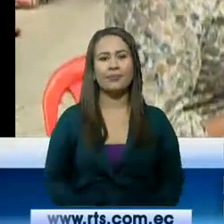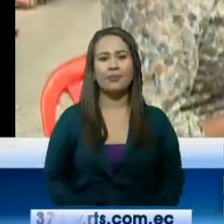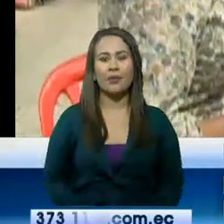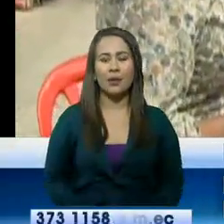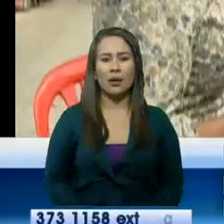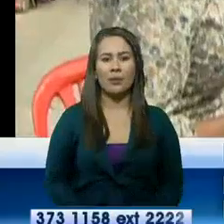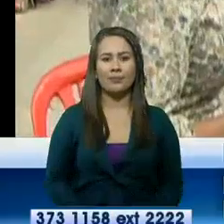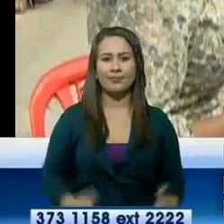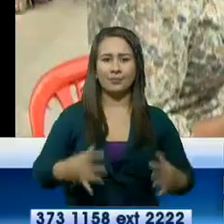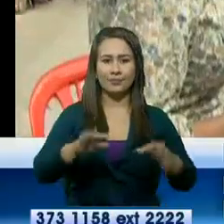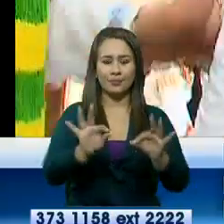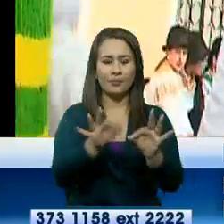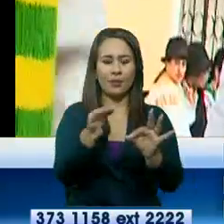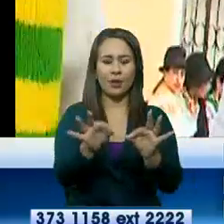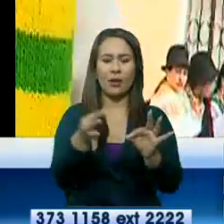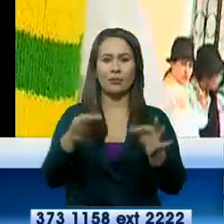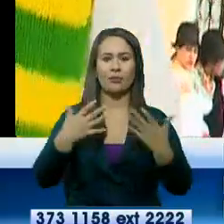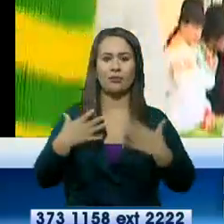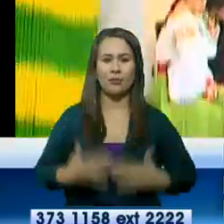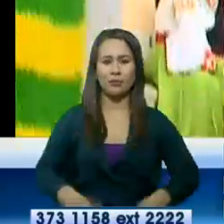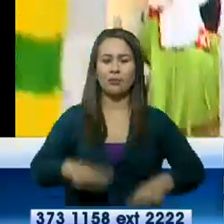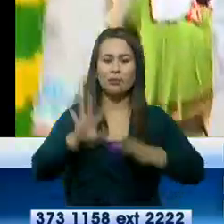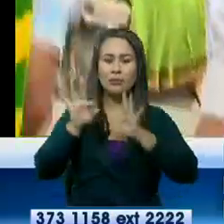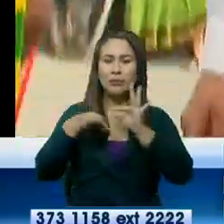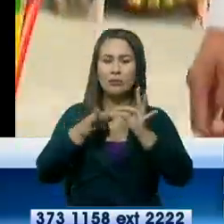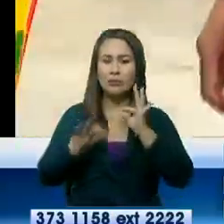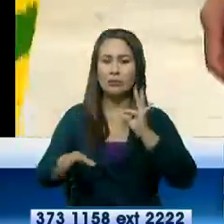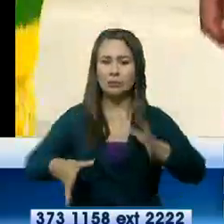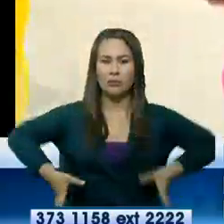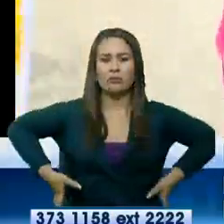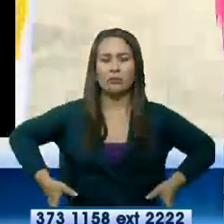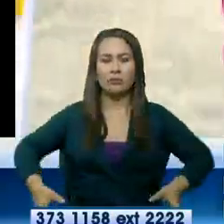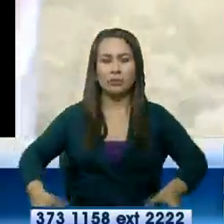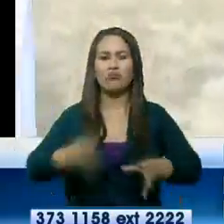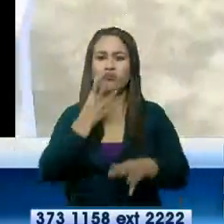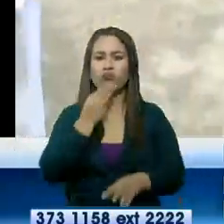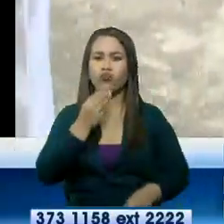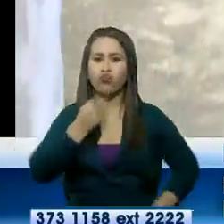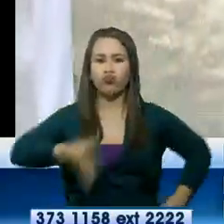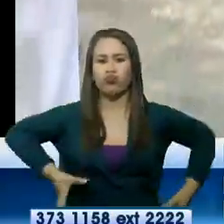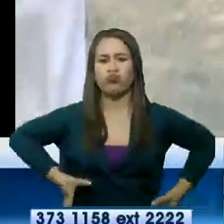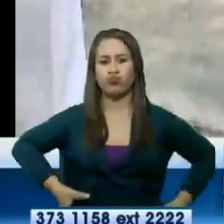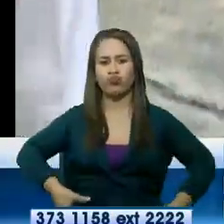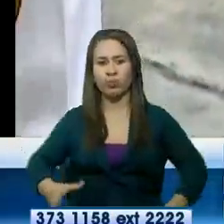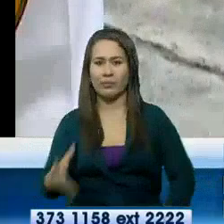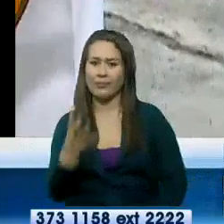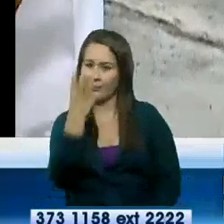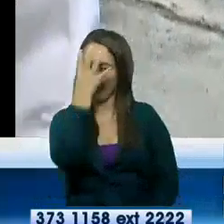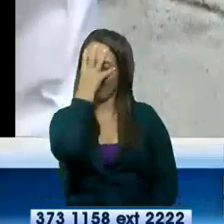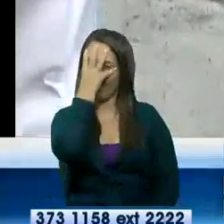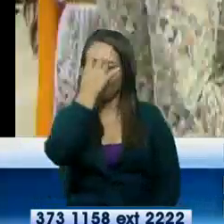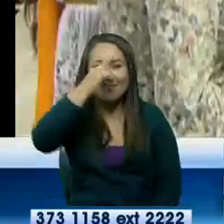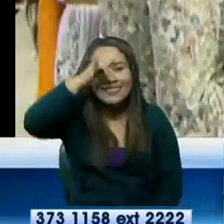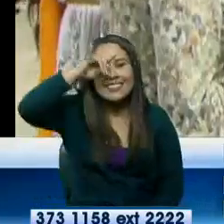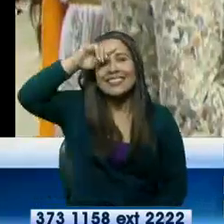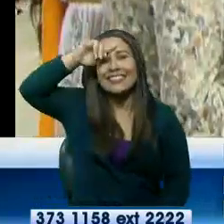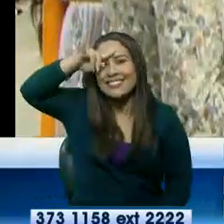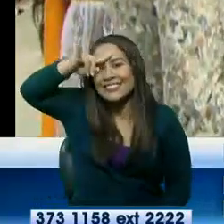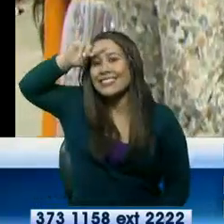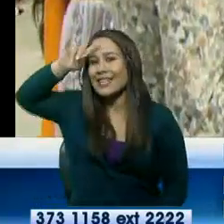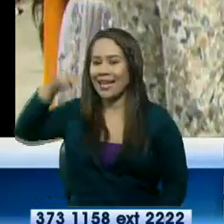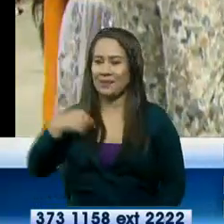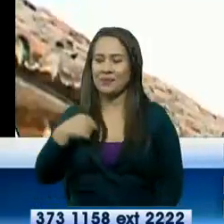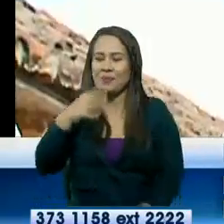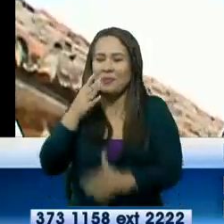pañuelos, camisa bordada y el zamarro de piel de chivo. Y la careta que normalmente está es para poco cubrir